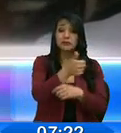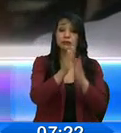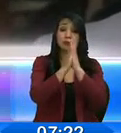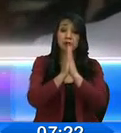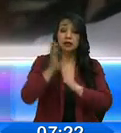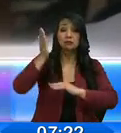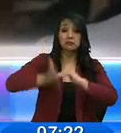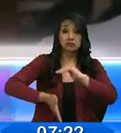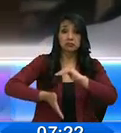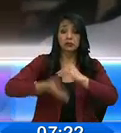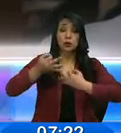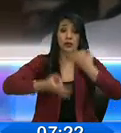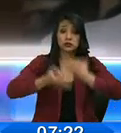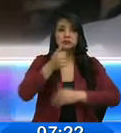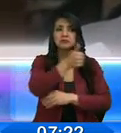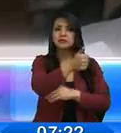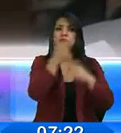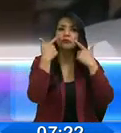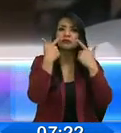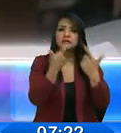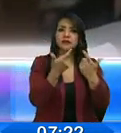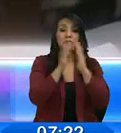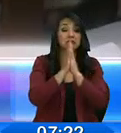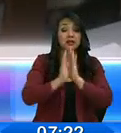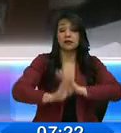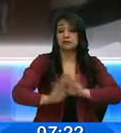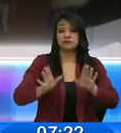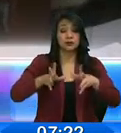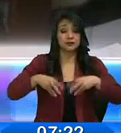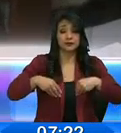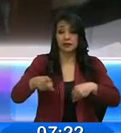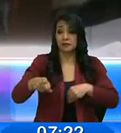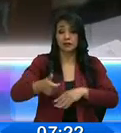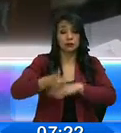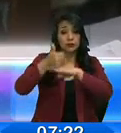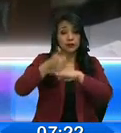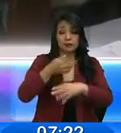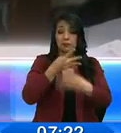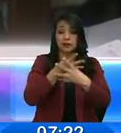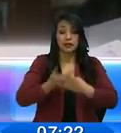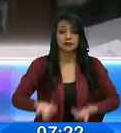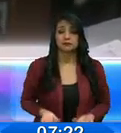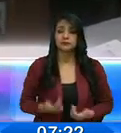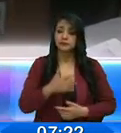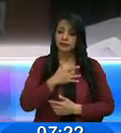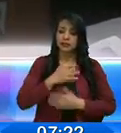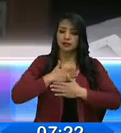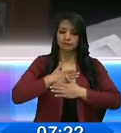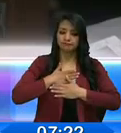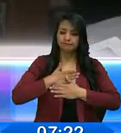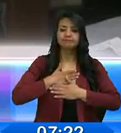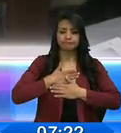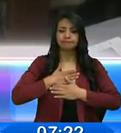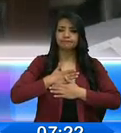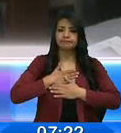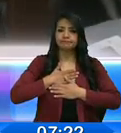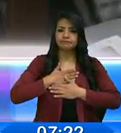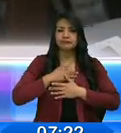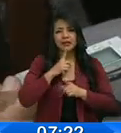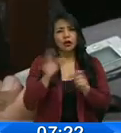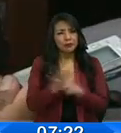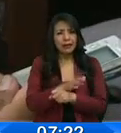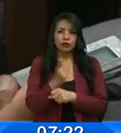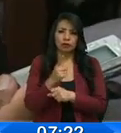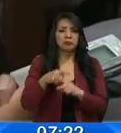prescripción, es un pedido de la fiscalía. Entonces, aceptado por el Tribunal Penal. Entonces, me siento que de alguna manera, no totalmente, pero